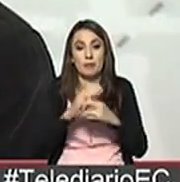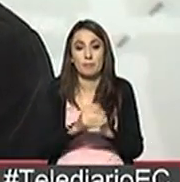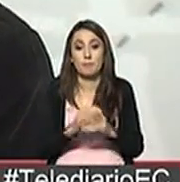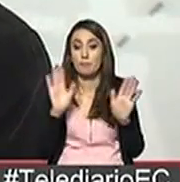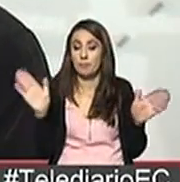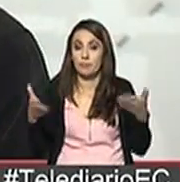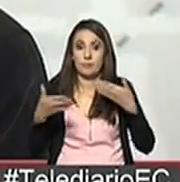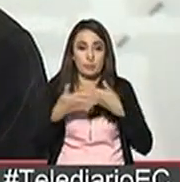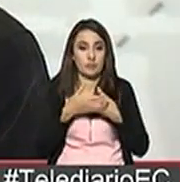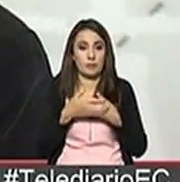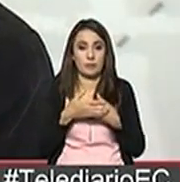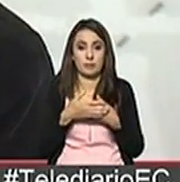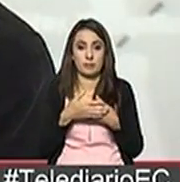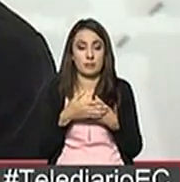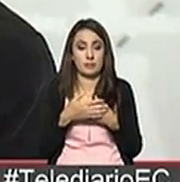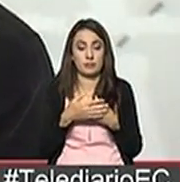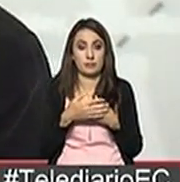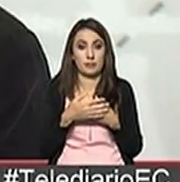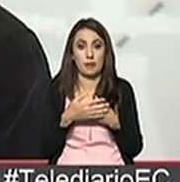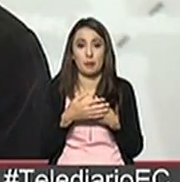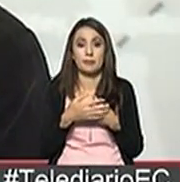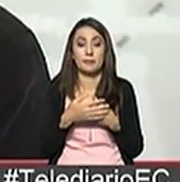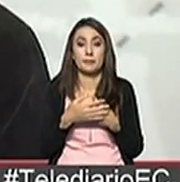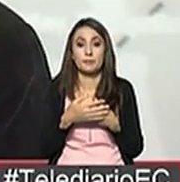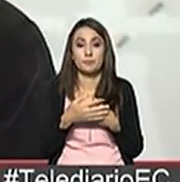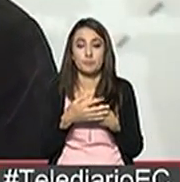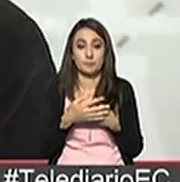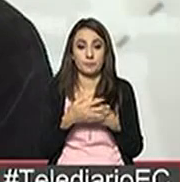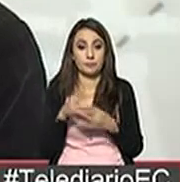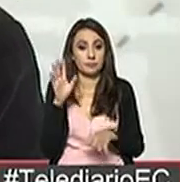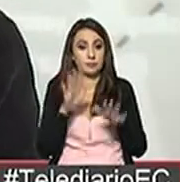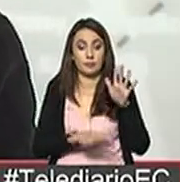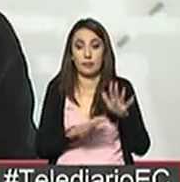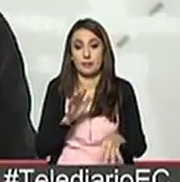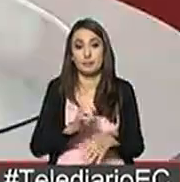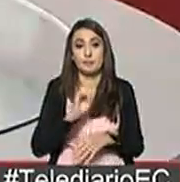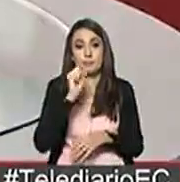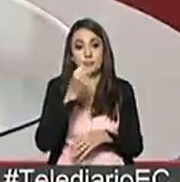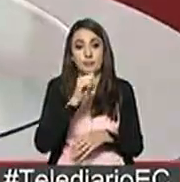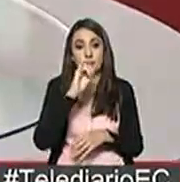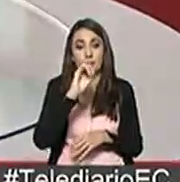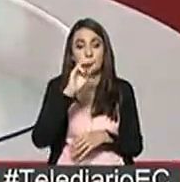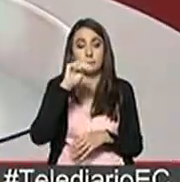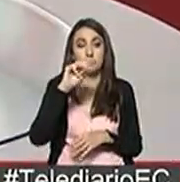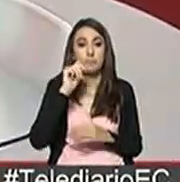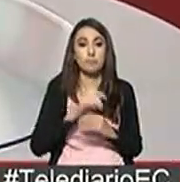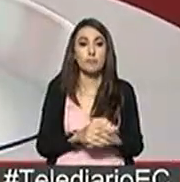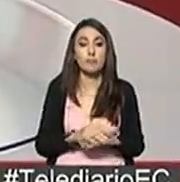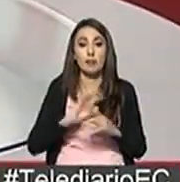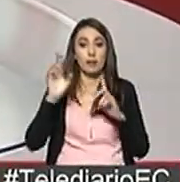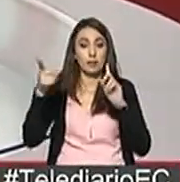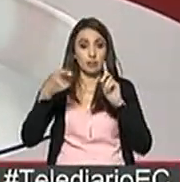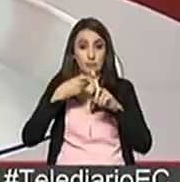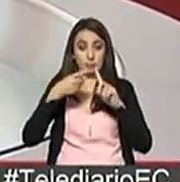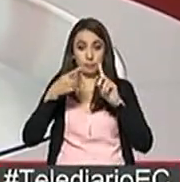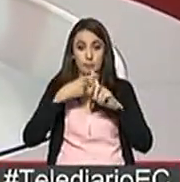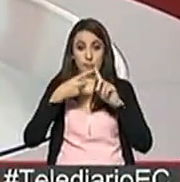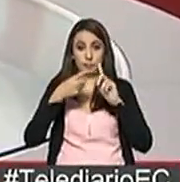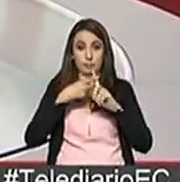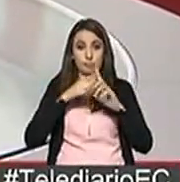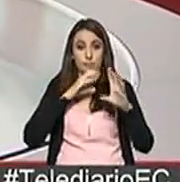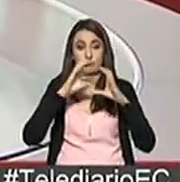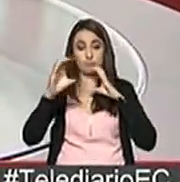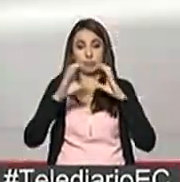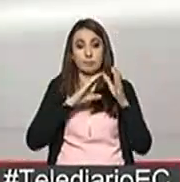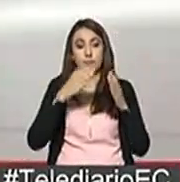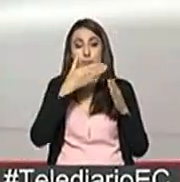eliminación de la etiqueta fiscal de la CIMAR. Exacto, del CIMAR. Vamos por partes. Primero hablemos y tratemos de explicar